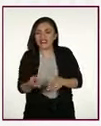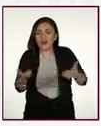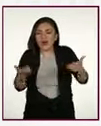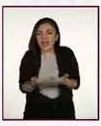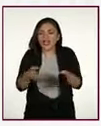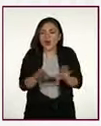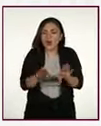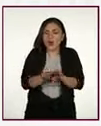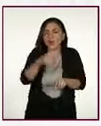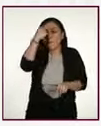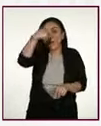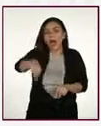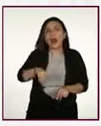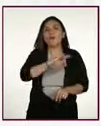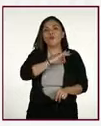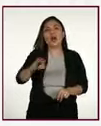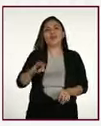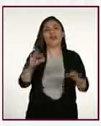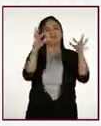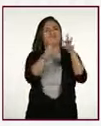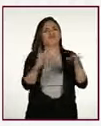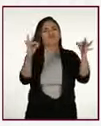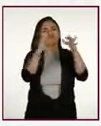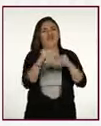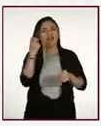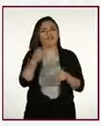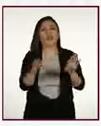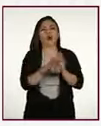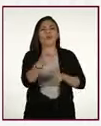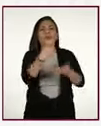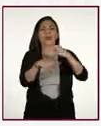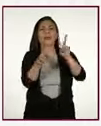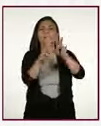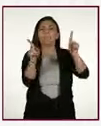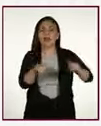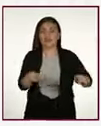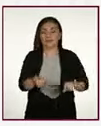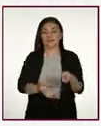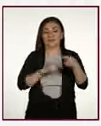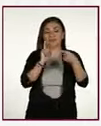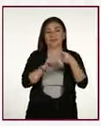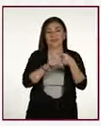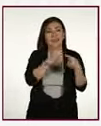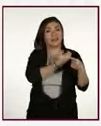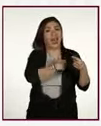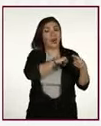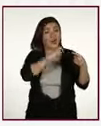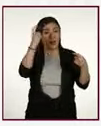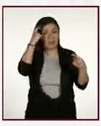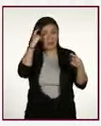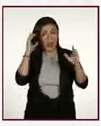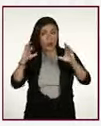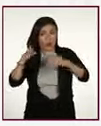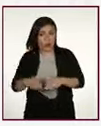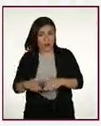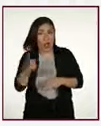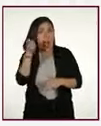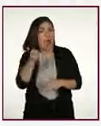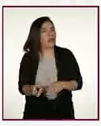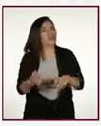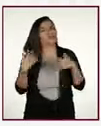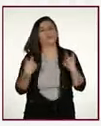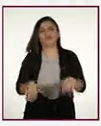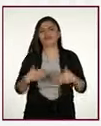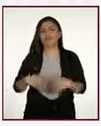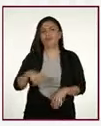poder hablar de esta construcción de paz? Primero, salud mental comunitaria, ¿no? Que insisto, la salud mental